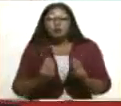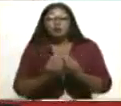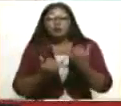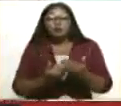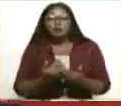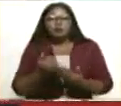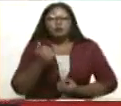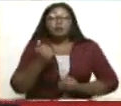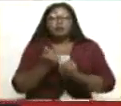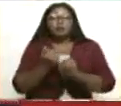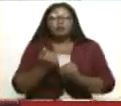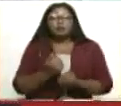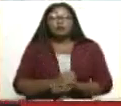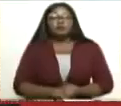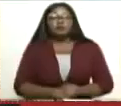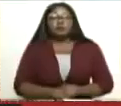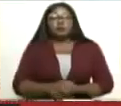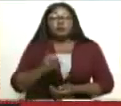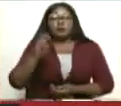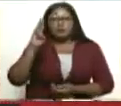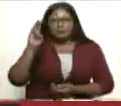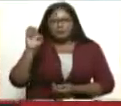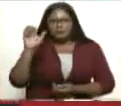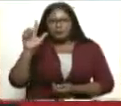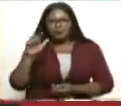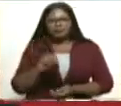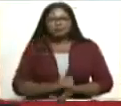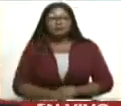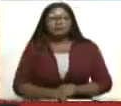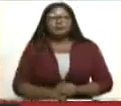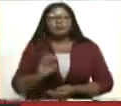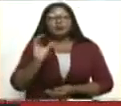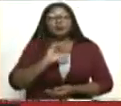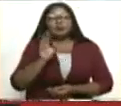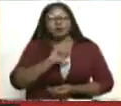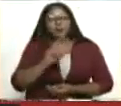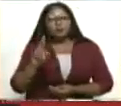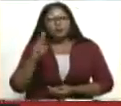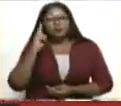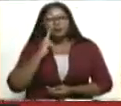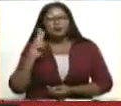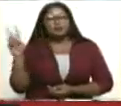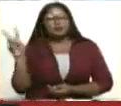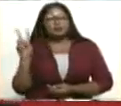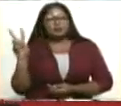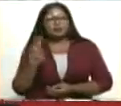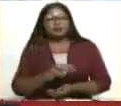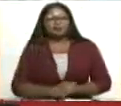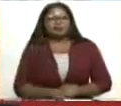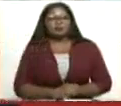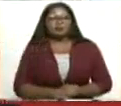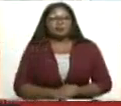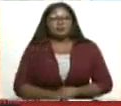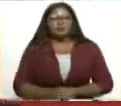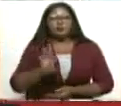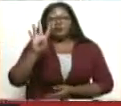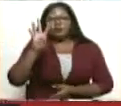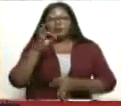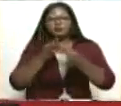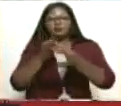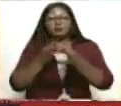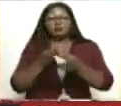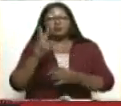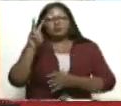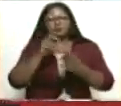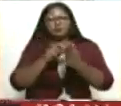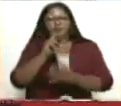y Cooperación, GEPAC. Caracas, República Bolivariana de Venezuela, 4 de septiembre